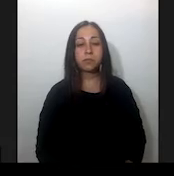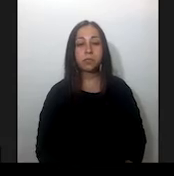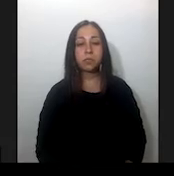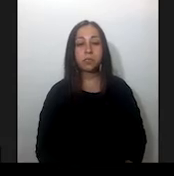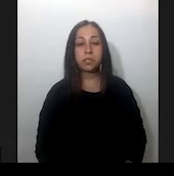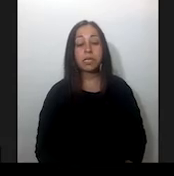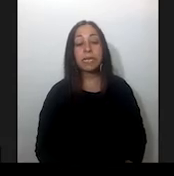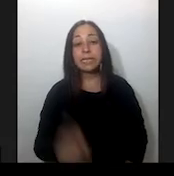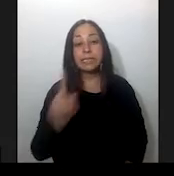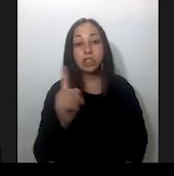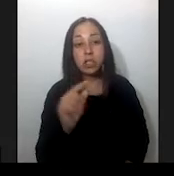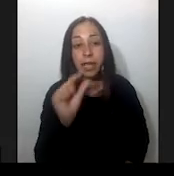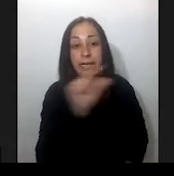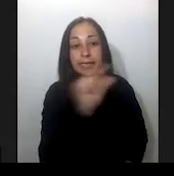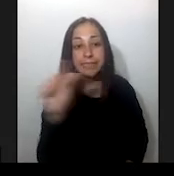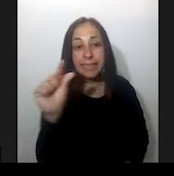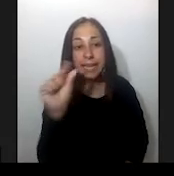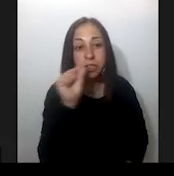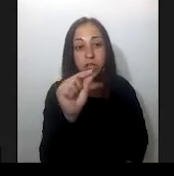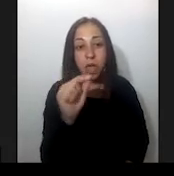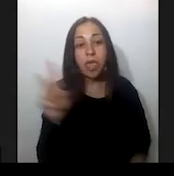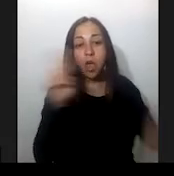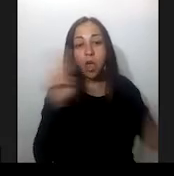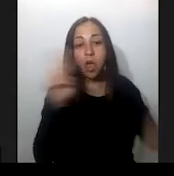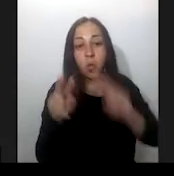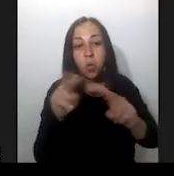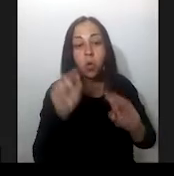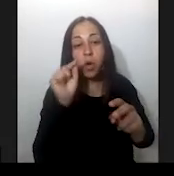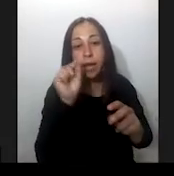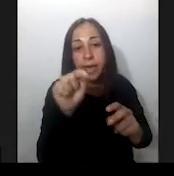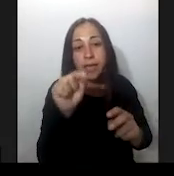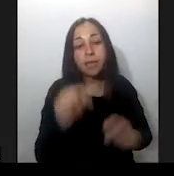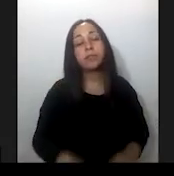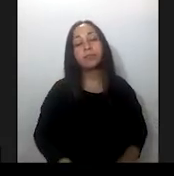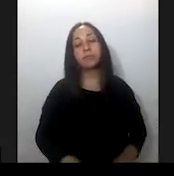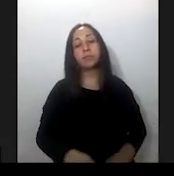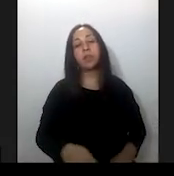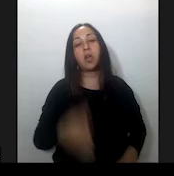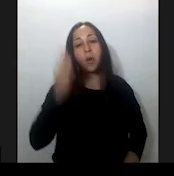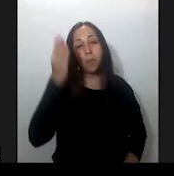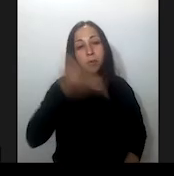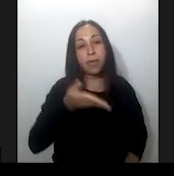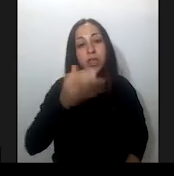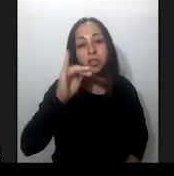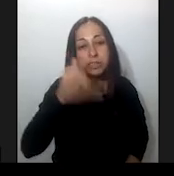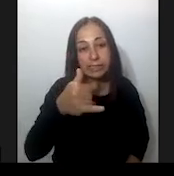Si no la tienen preseleccionada, ahí la buscan y le dan a ir y aparece. Promedio